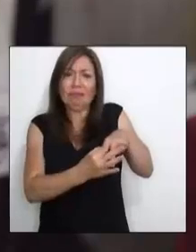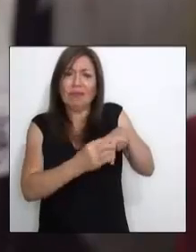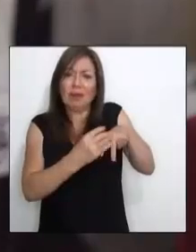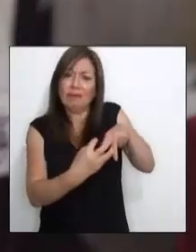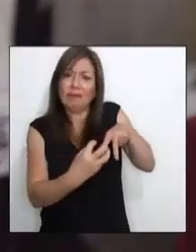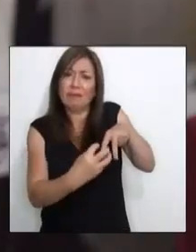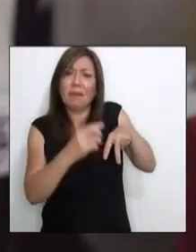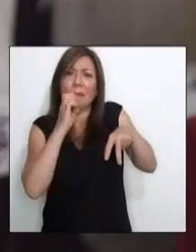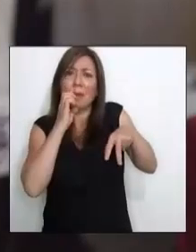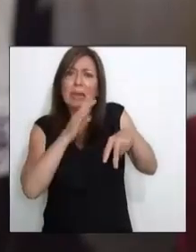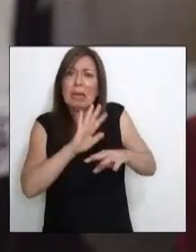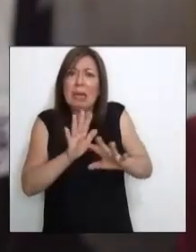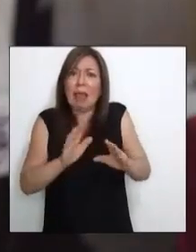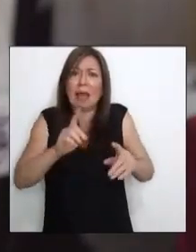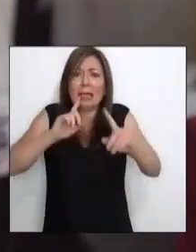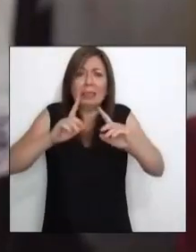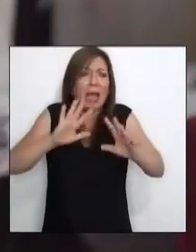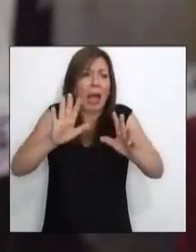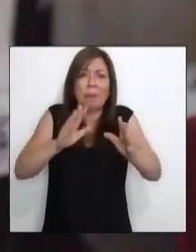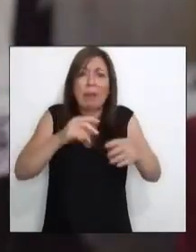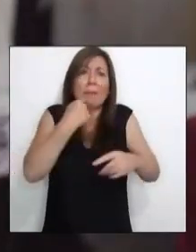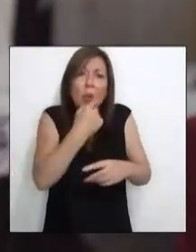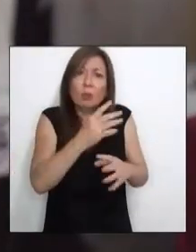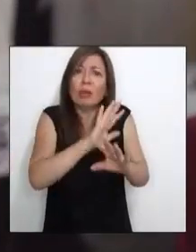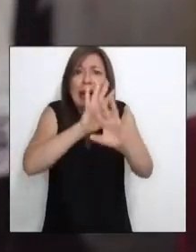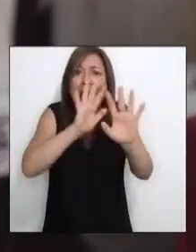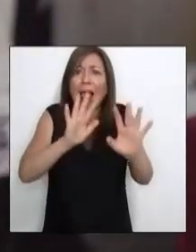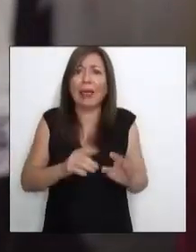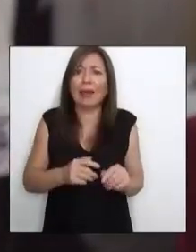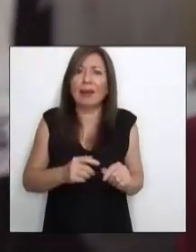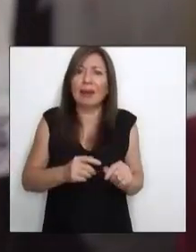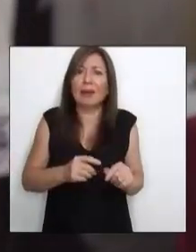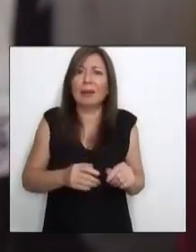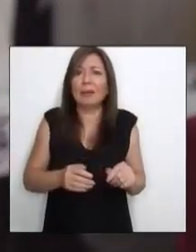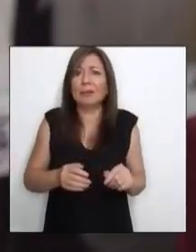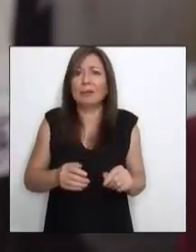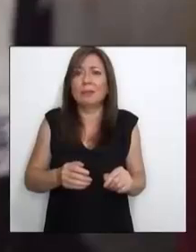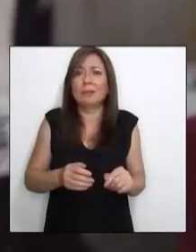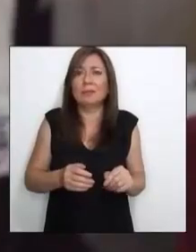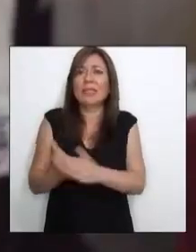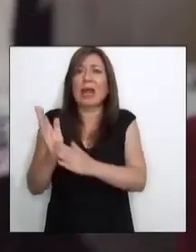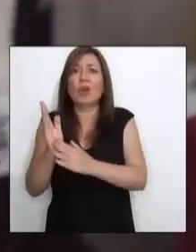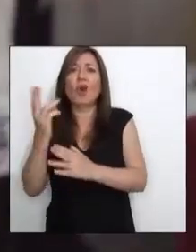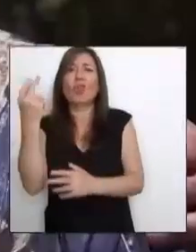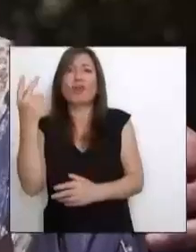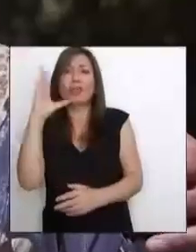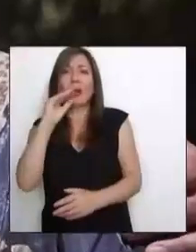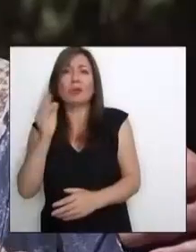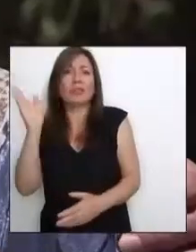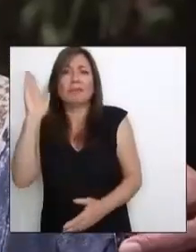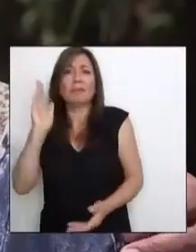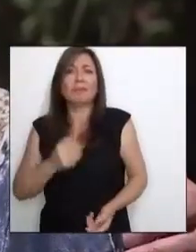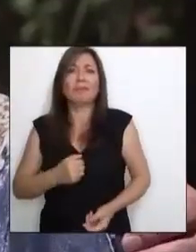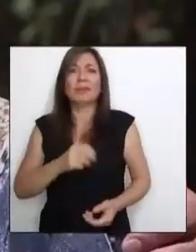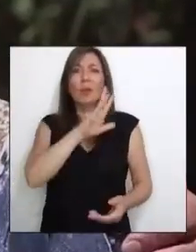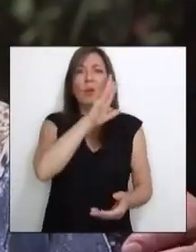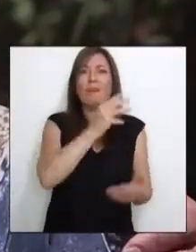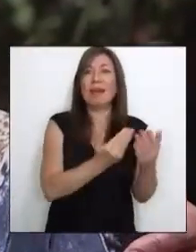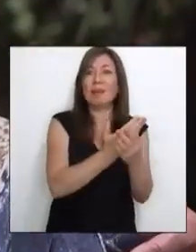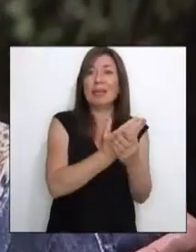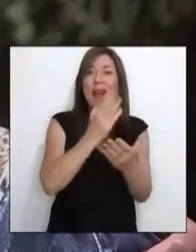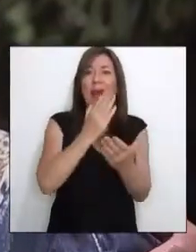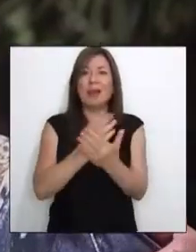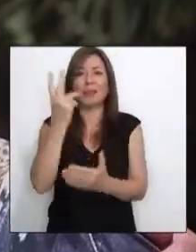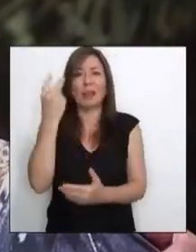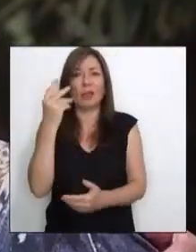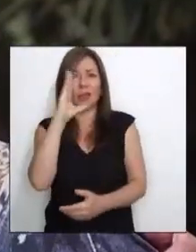sonda al tiro, sin saber, sin sacar exámenes, sin nada. Y me lo mandaron como a las 12 de la noche afuera. Estuvimos de